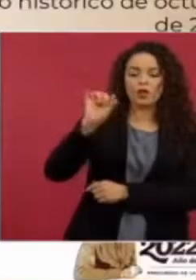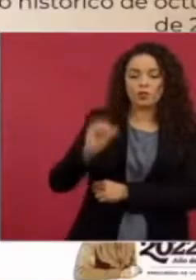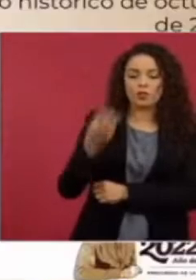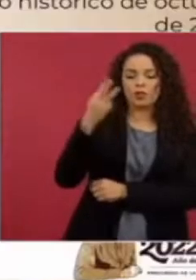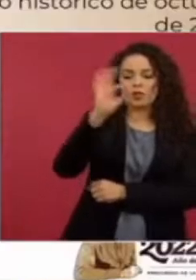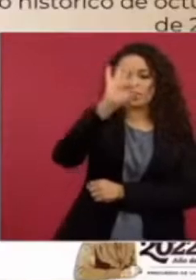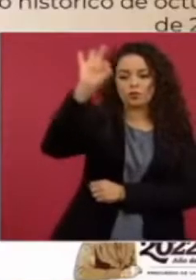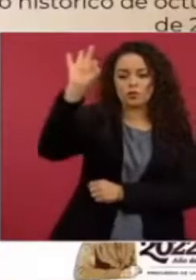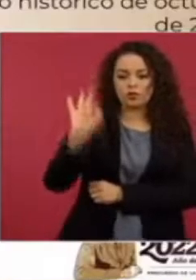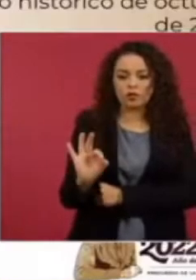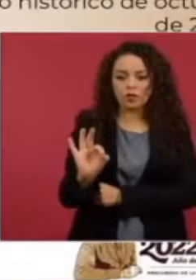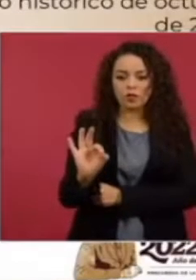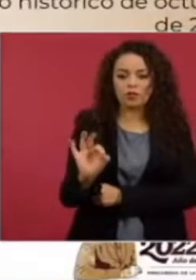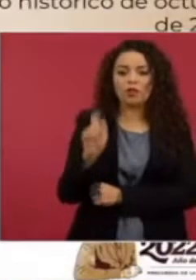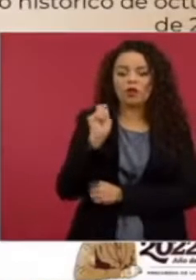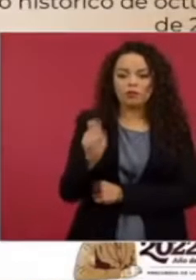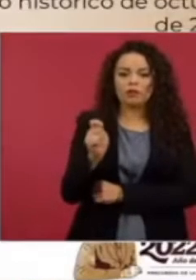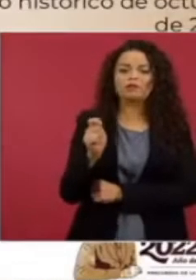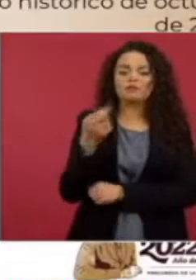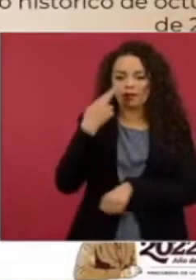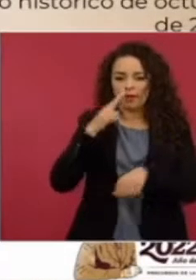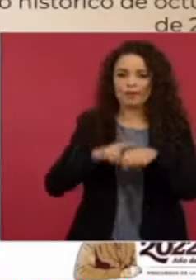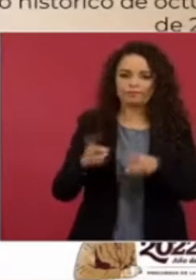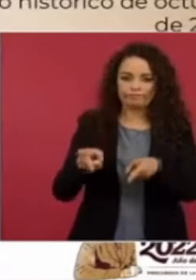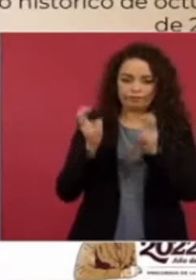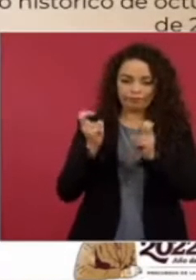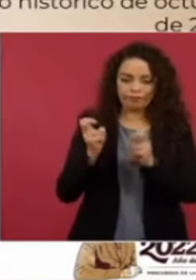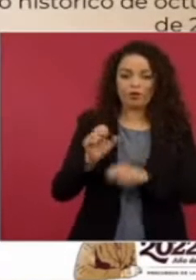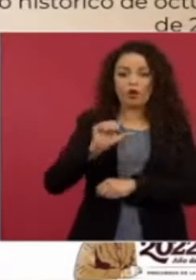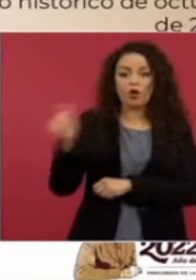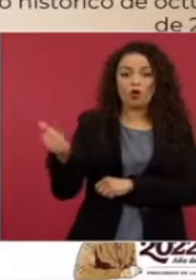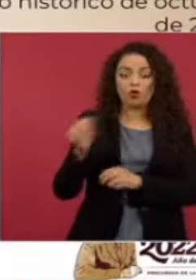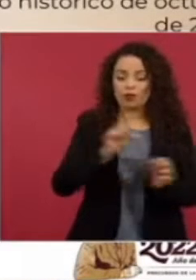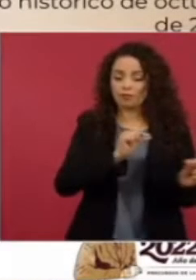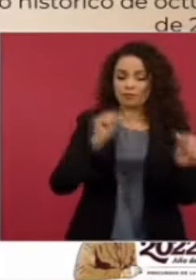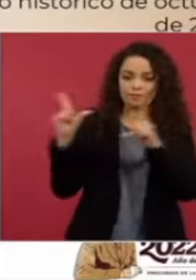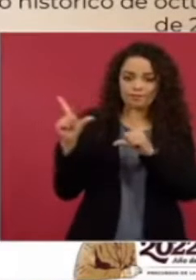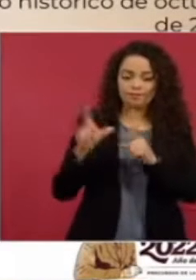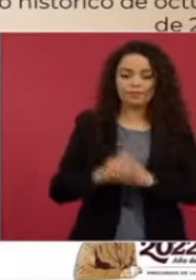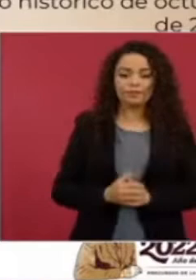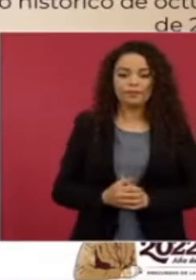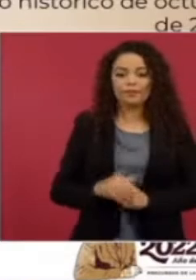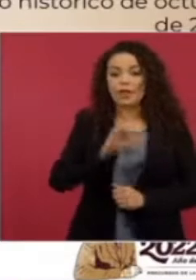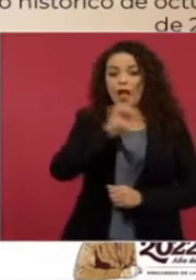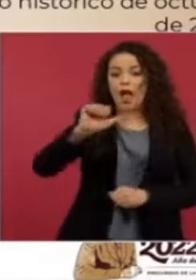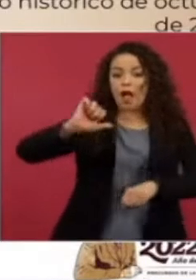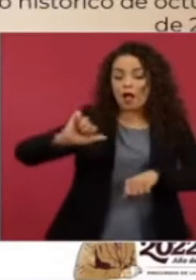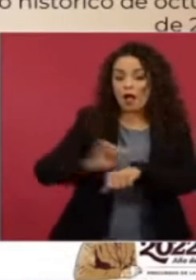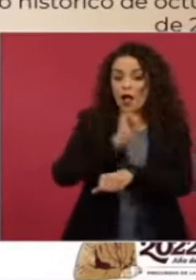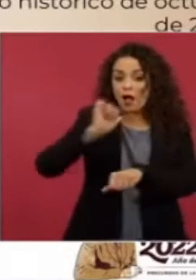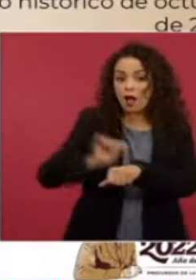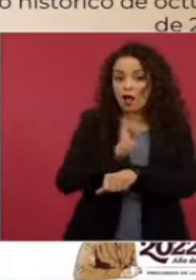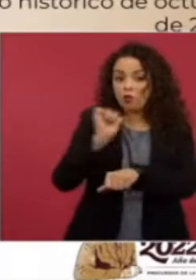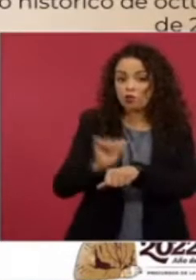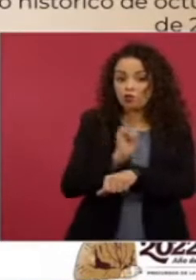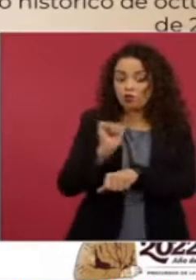35.3% el tema de robos. En el caso de robo de vehículos, es de